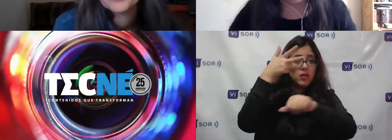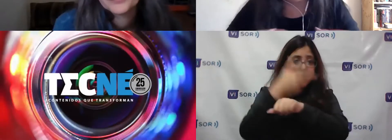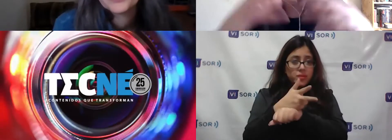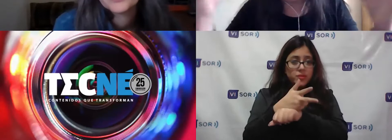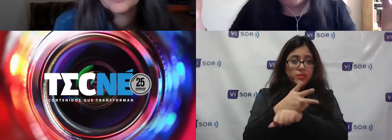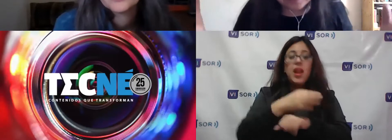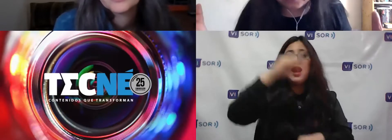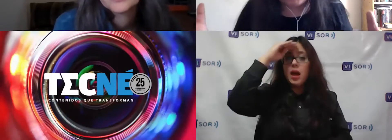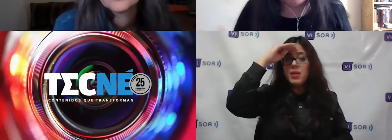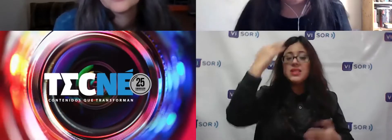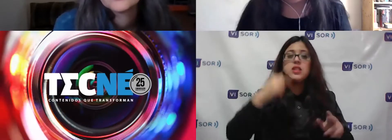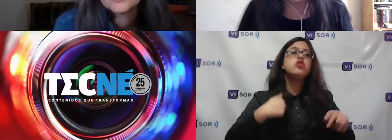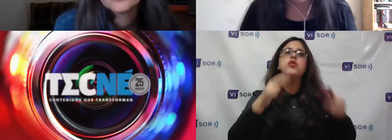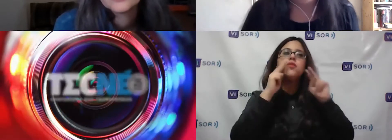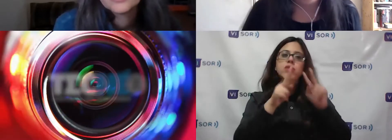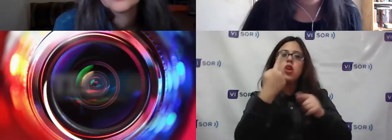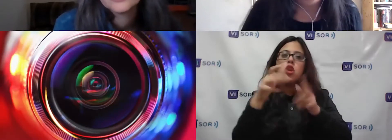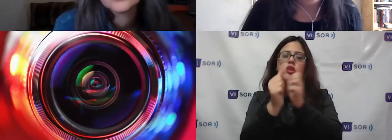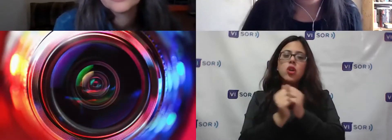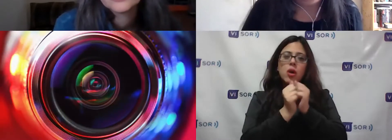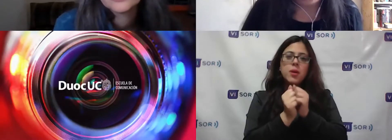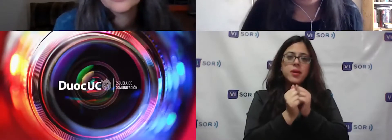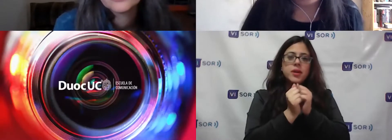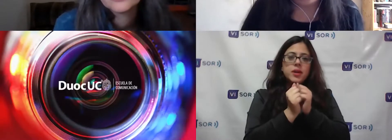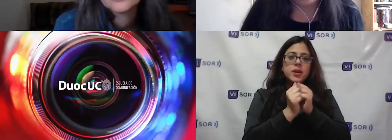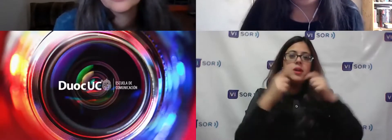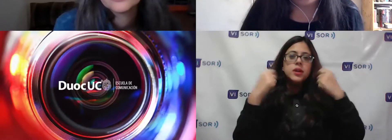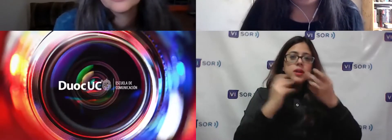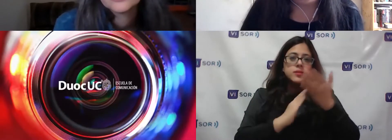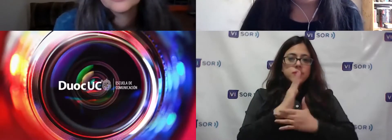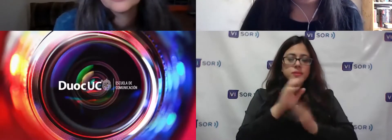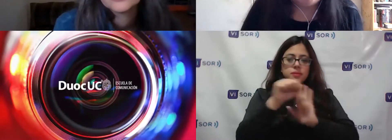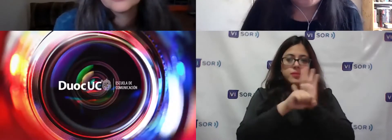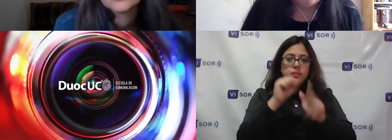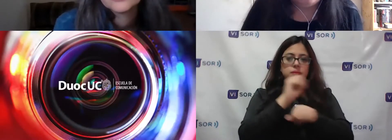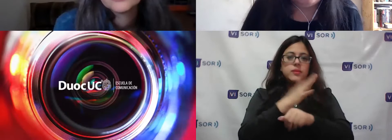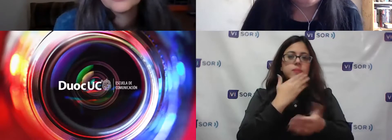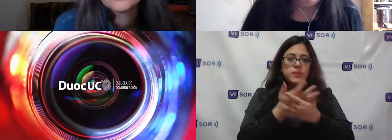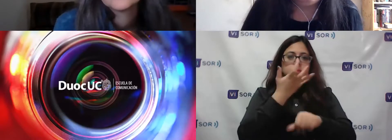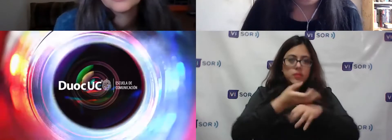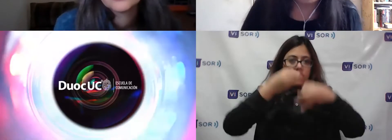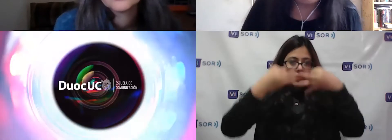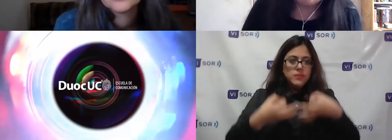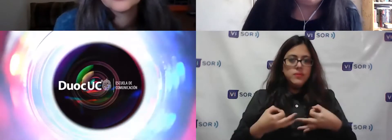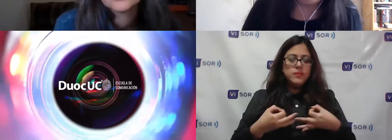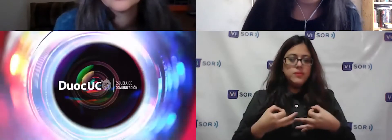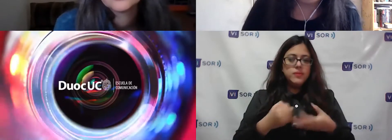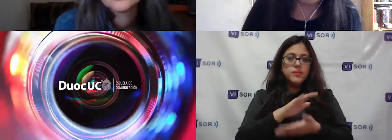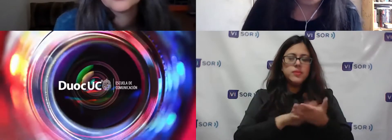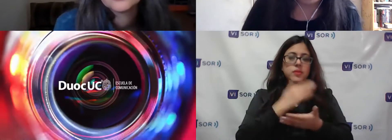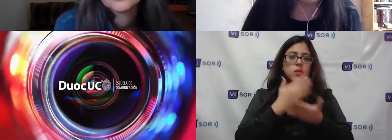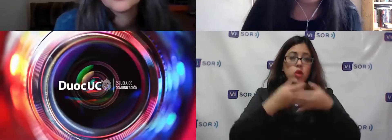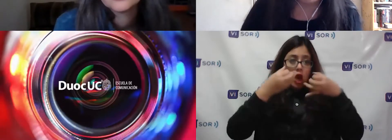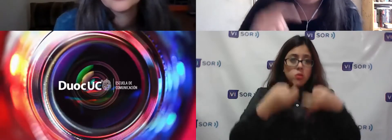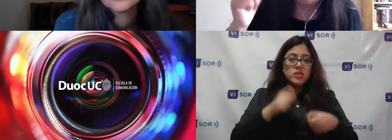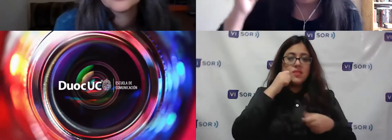lo que uno visto de sus padres de alguna manera tratar de partir grabando cuando uno ya tiene cierta posición cuando la exposición me refiere en